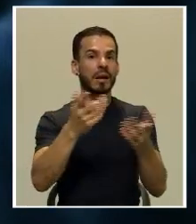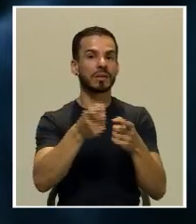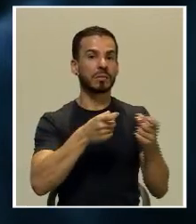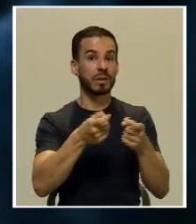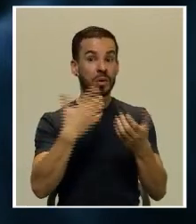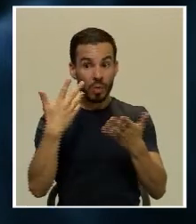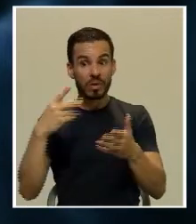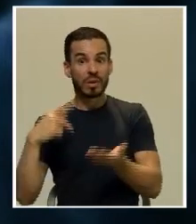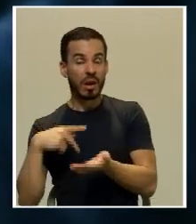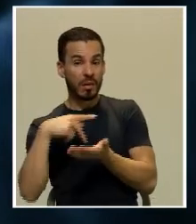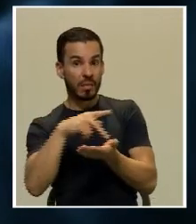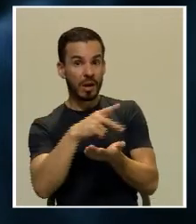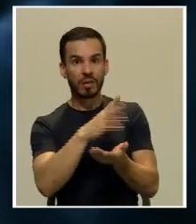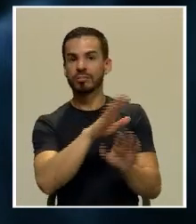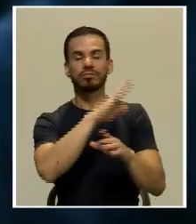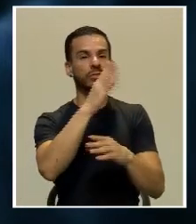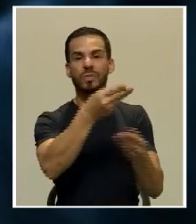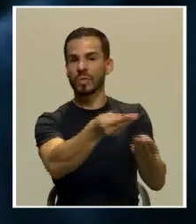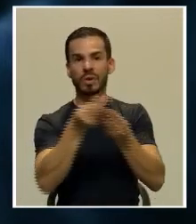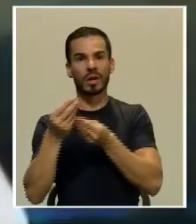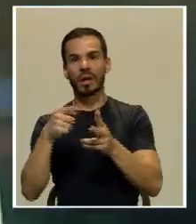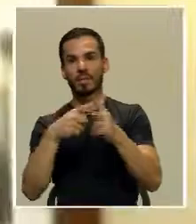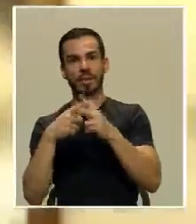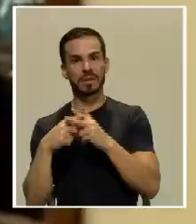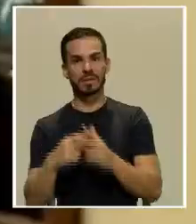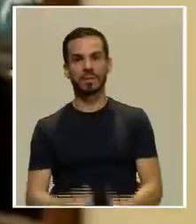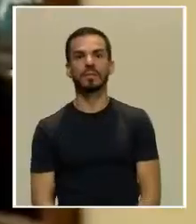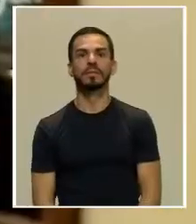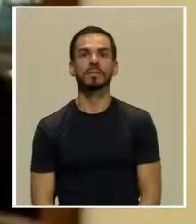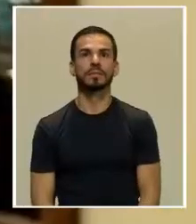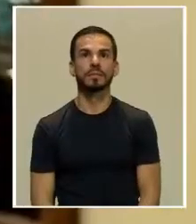administrativos. Una vez realizado este pago, nunca recibe el préstamo.